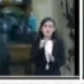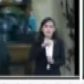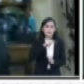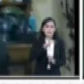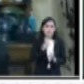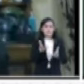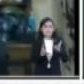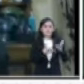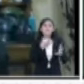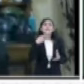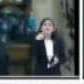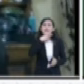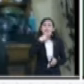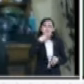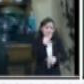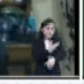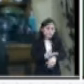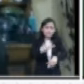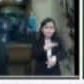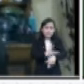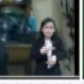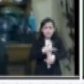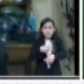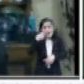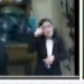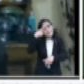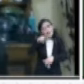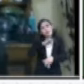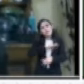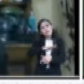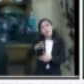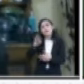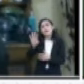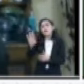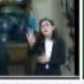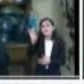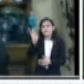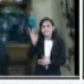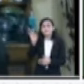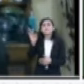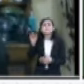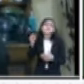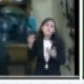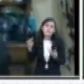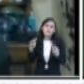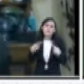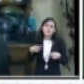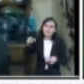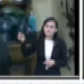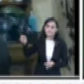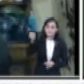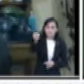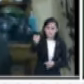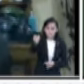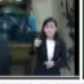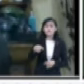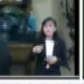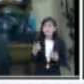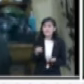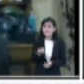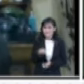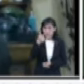pero la interpretación varía porque no se estaría reelegiendo para ser